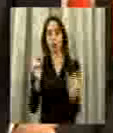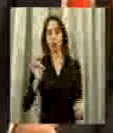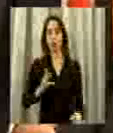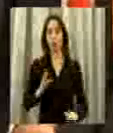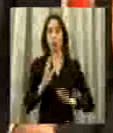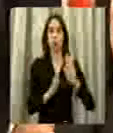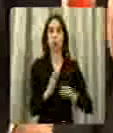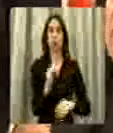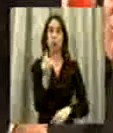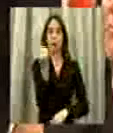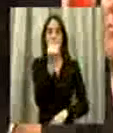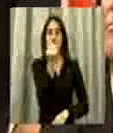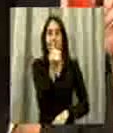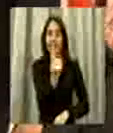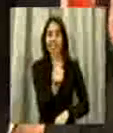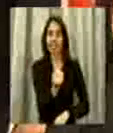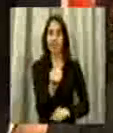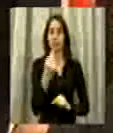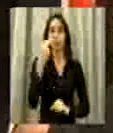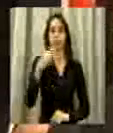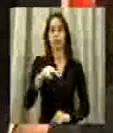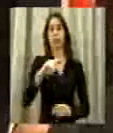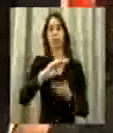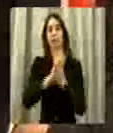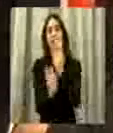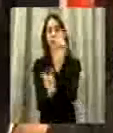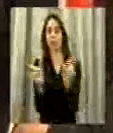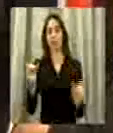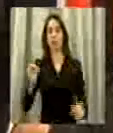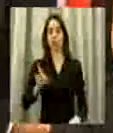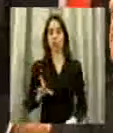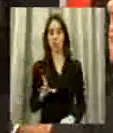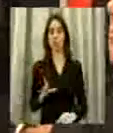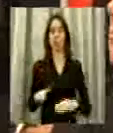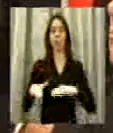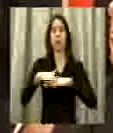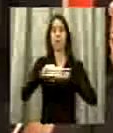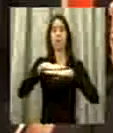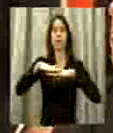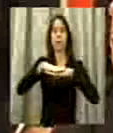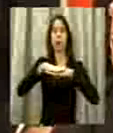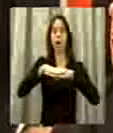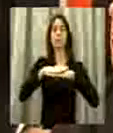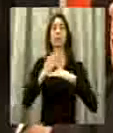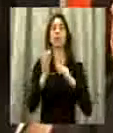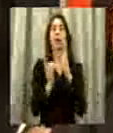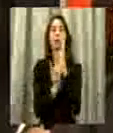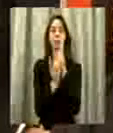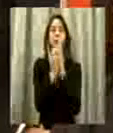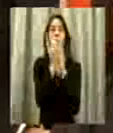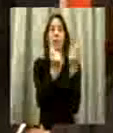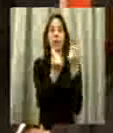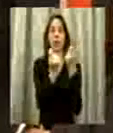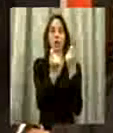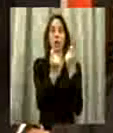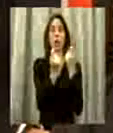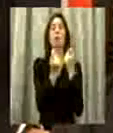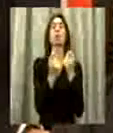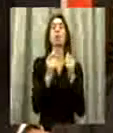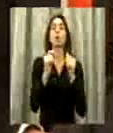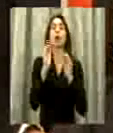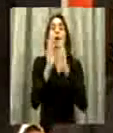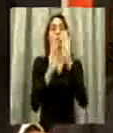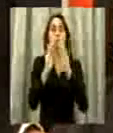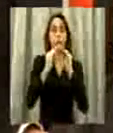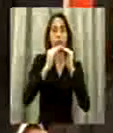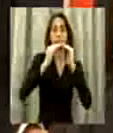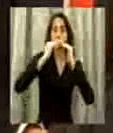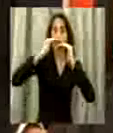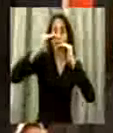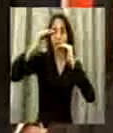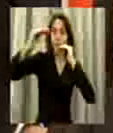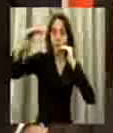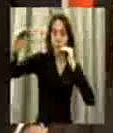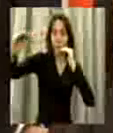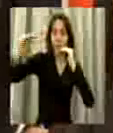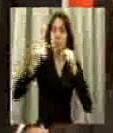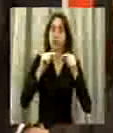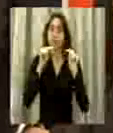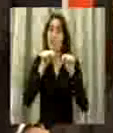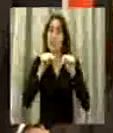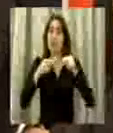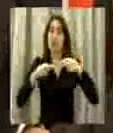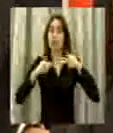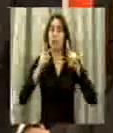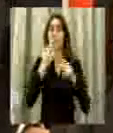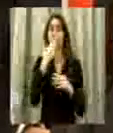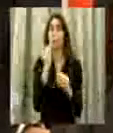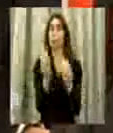los pesos que son de todos los chilenos. Sentar las bases para un crecimiento económico sustentable y sostenido que permita